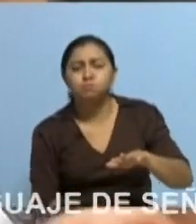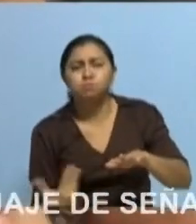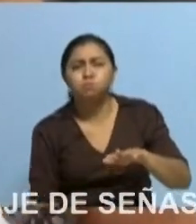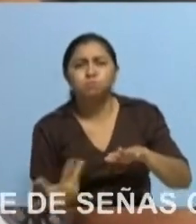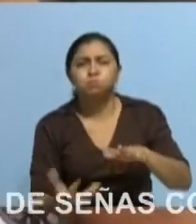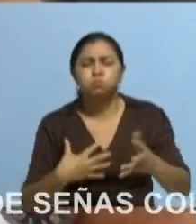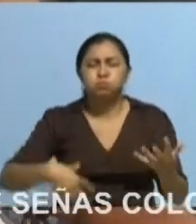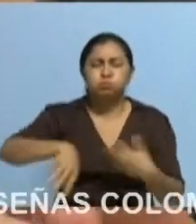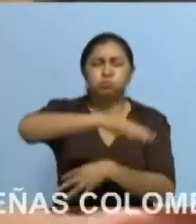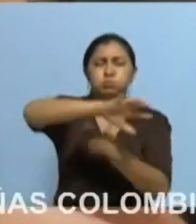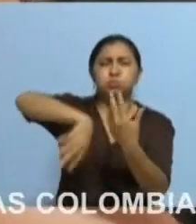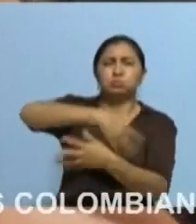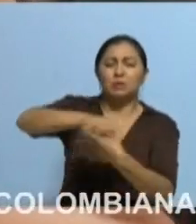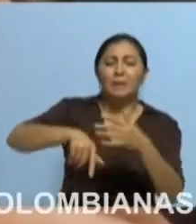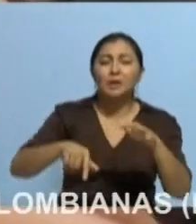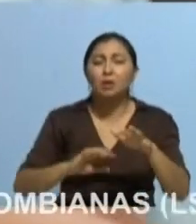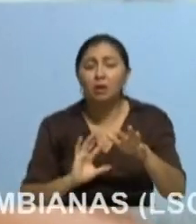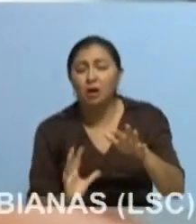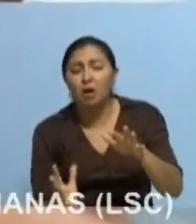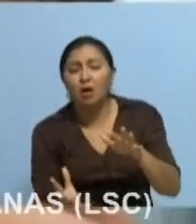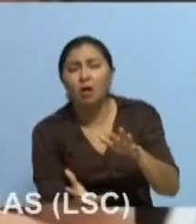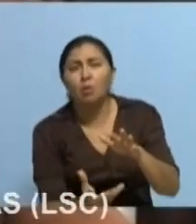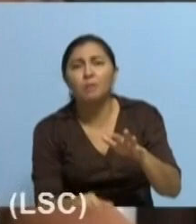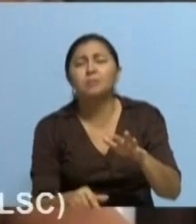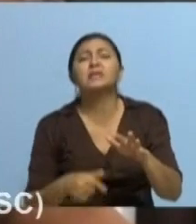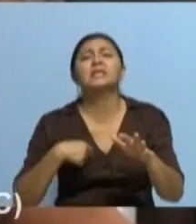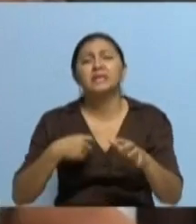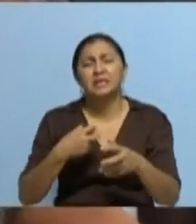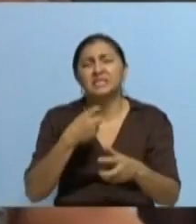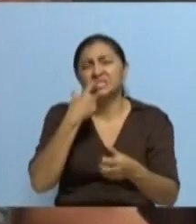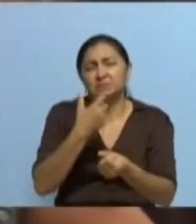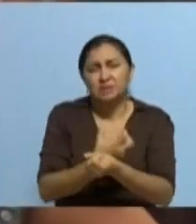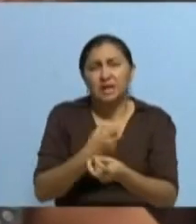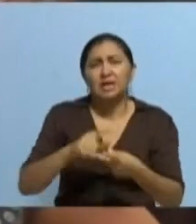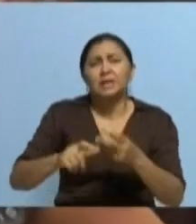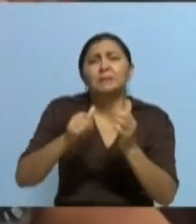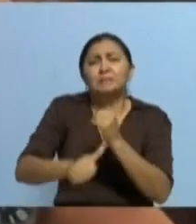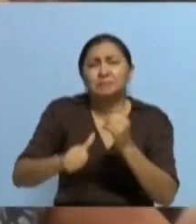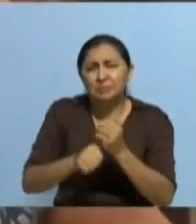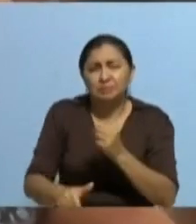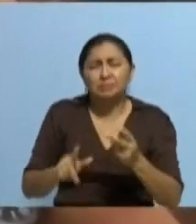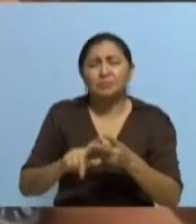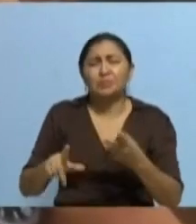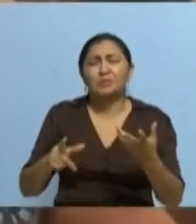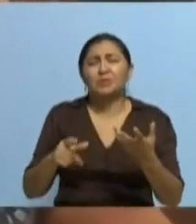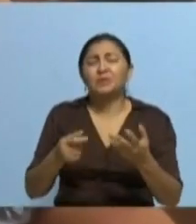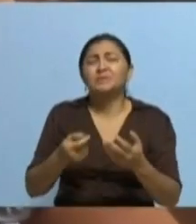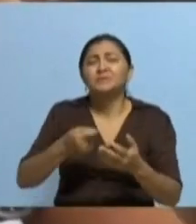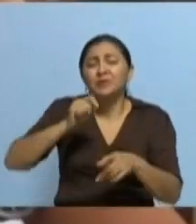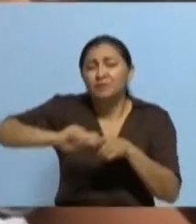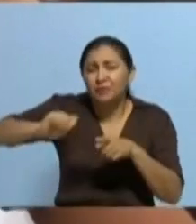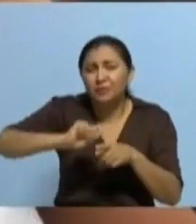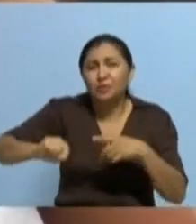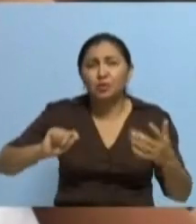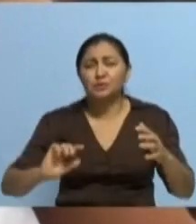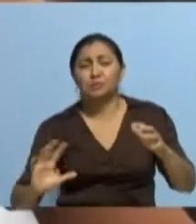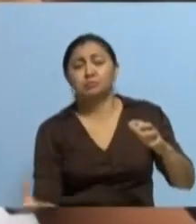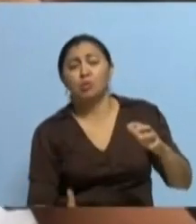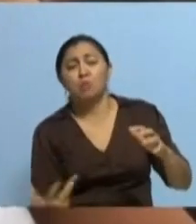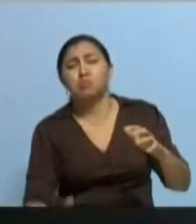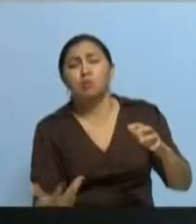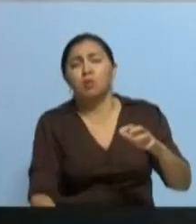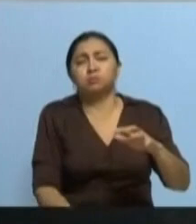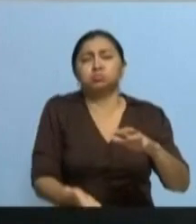alto con materia fecal, con metales pesados, con organoclorado, organofosforado, entonces la cosa se vuelve mucho